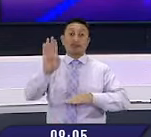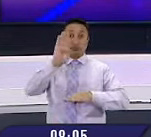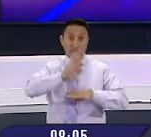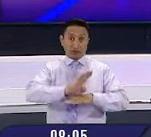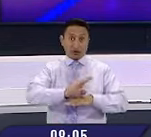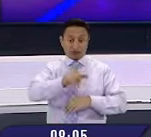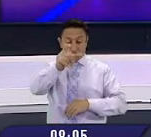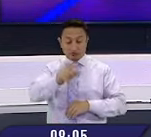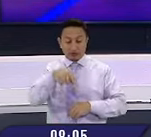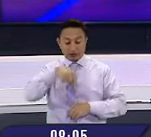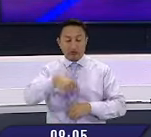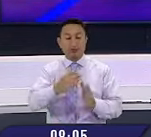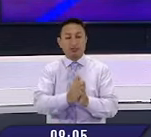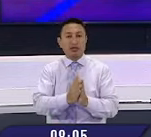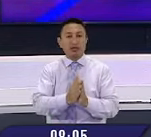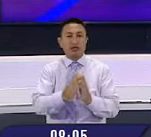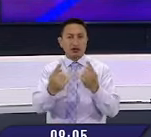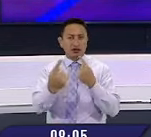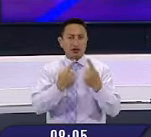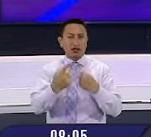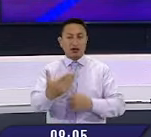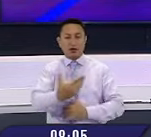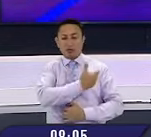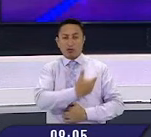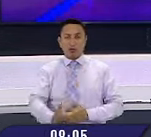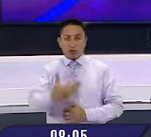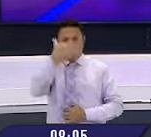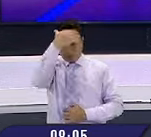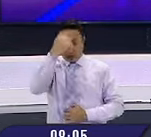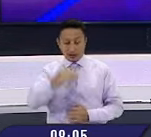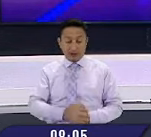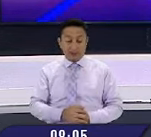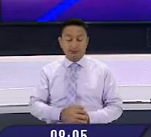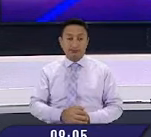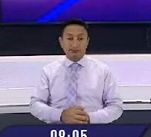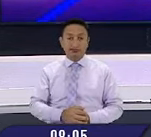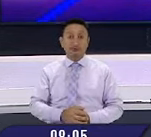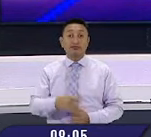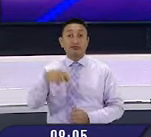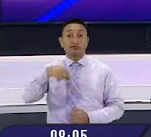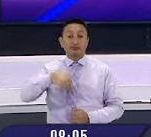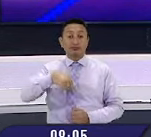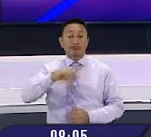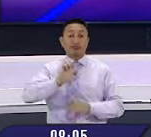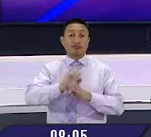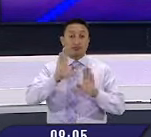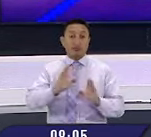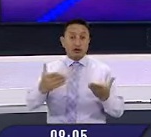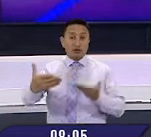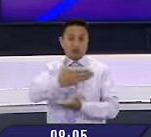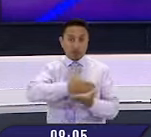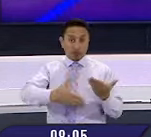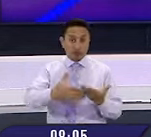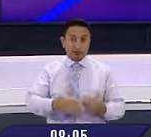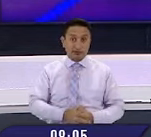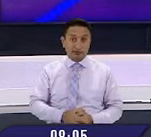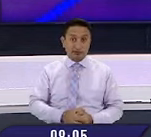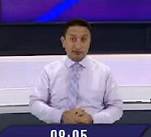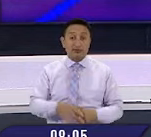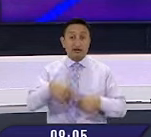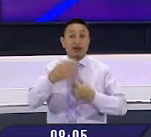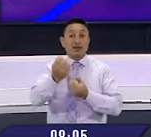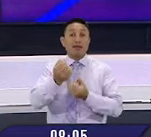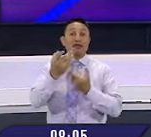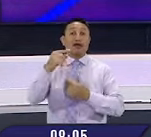Henry Kronfle, hizo un llamado al diálogo al primer mandatario, Daniel Noboa, por el bienestar de los ecuatorianos, fue lo que dijo. Informó que